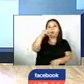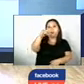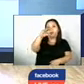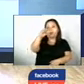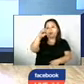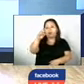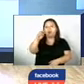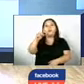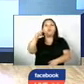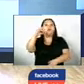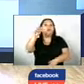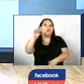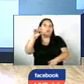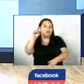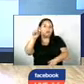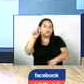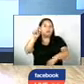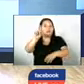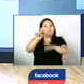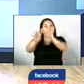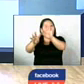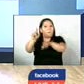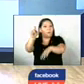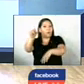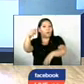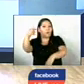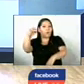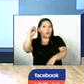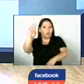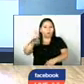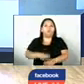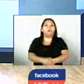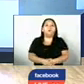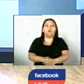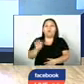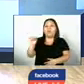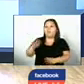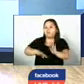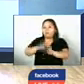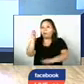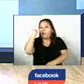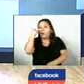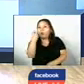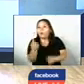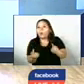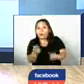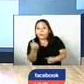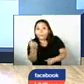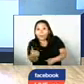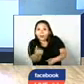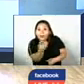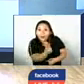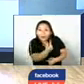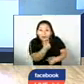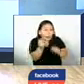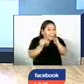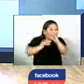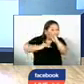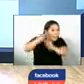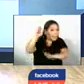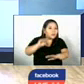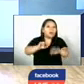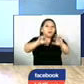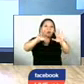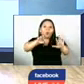punto sb y lo más importante como tú ya bien lo mencionabas la prioridad ahorita es mayores de 80 años y